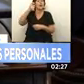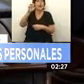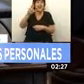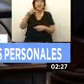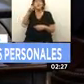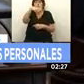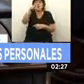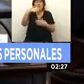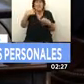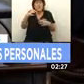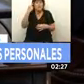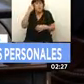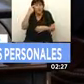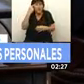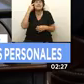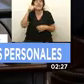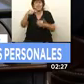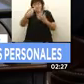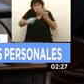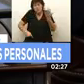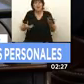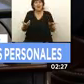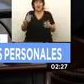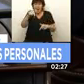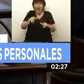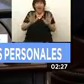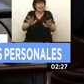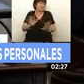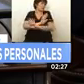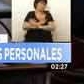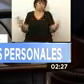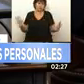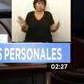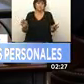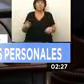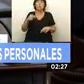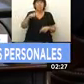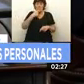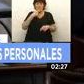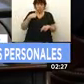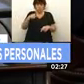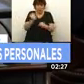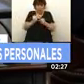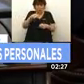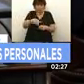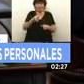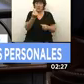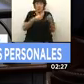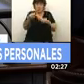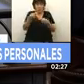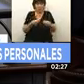porque esto así no va más señor presidente yo creo que votando este presupuesto no se le hace un favor ni a la